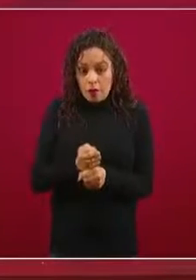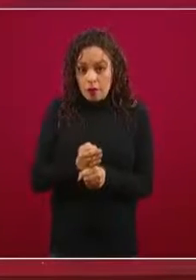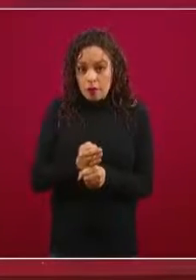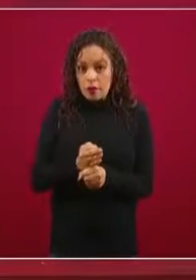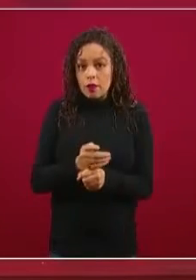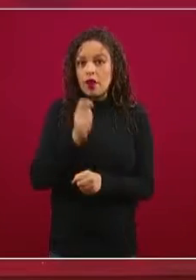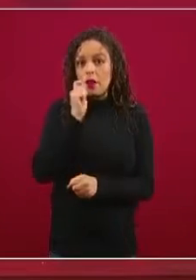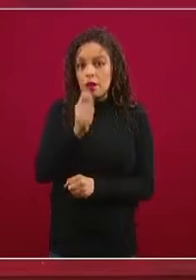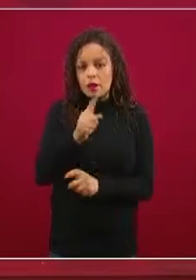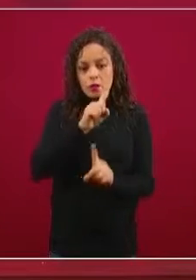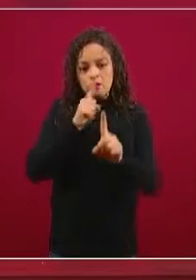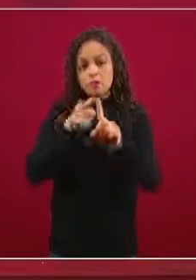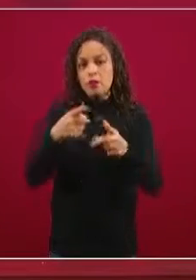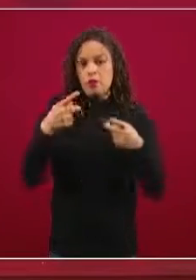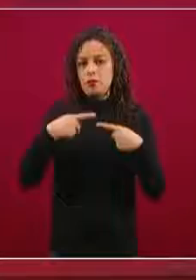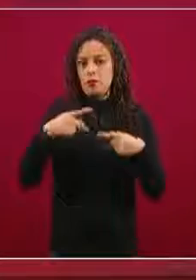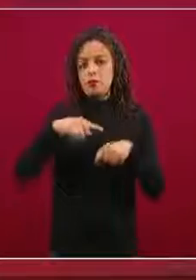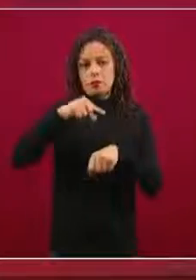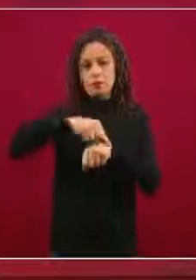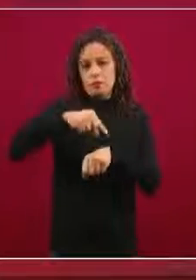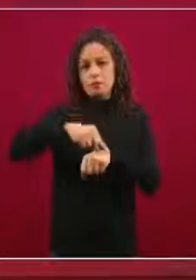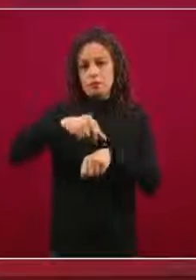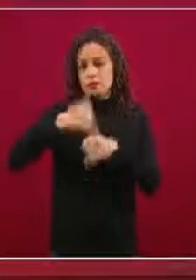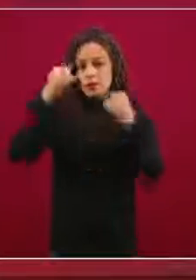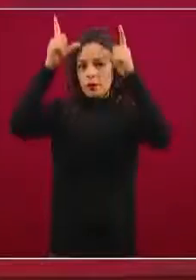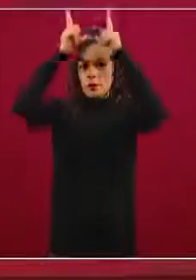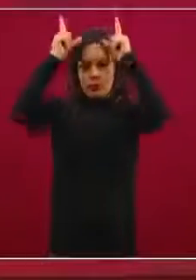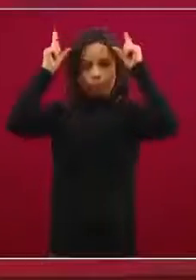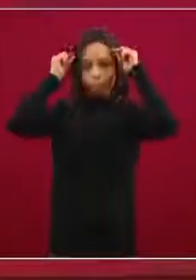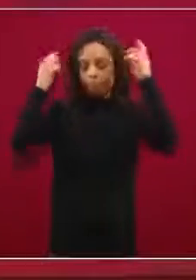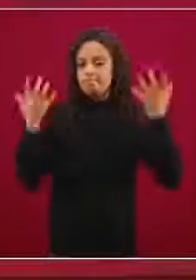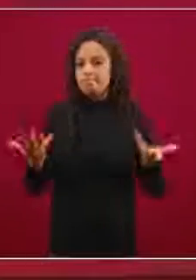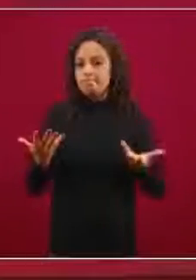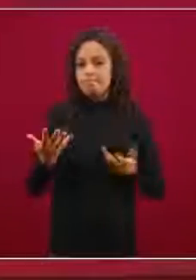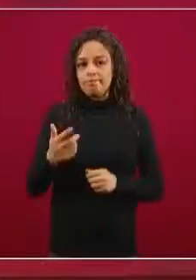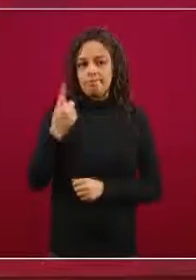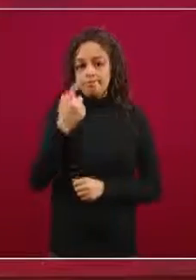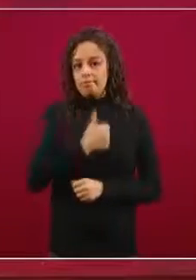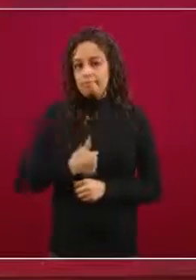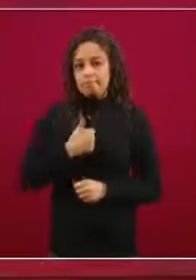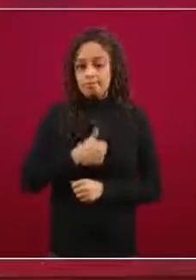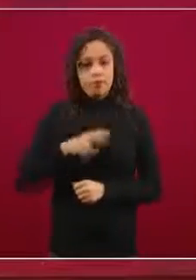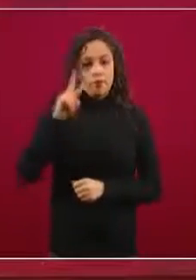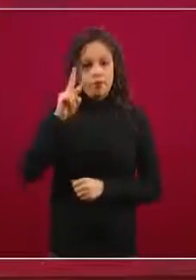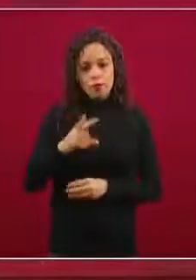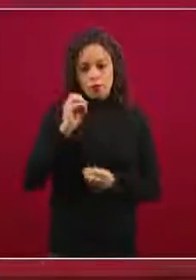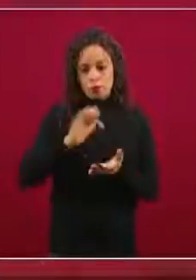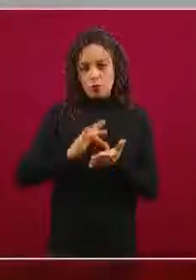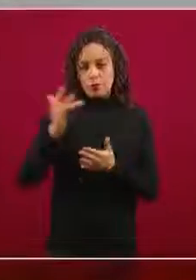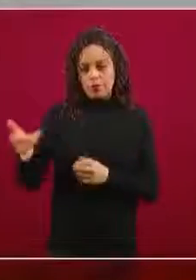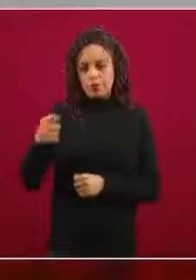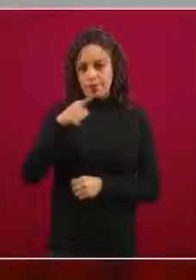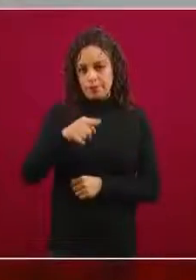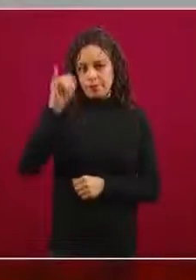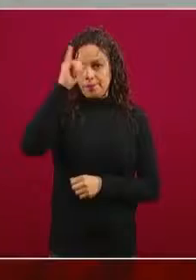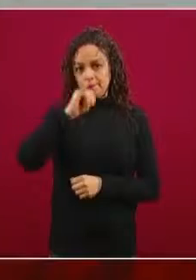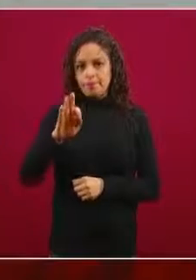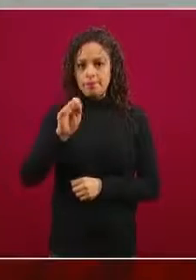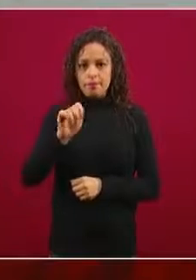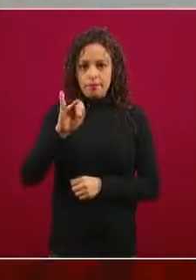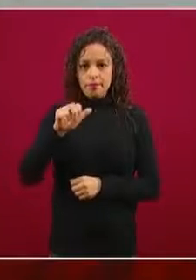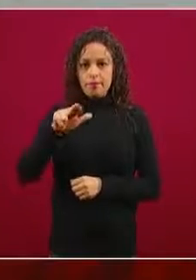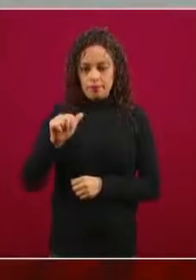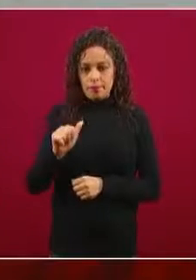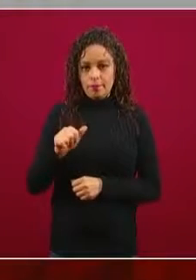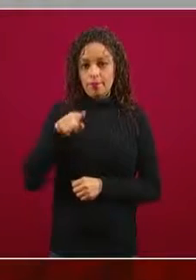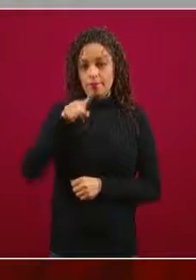salud. Entonces, gracias, jefa Fabiana, por compartirnos este mensaje que expresa la voz de todas y todos en el sector